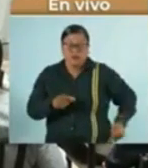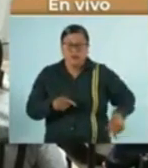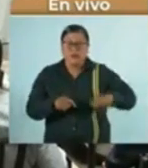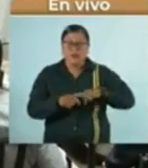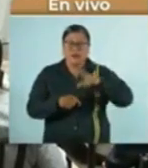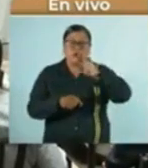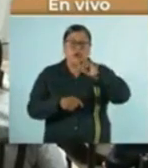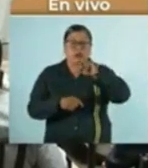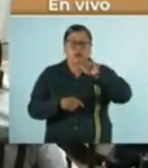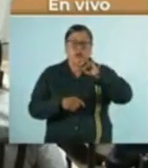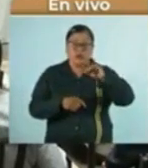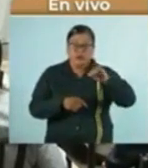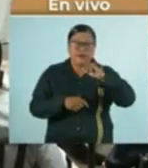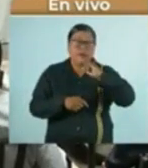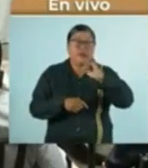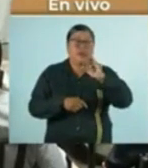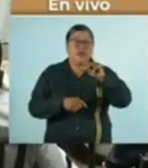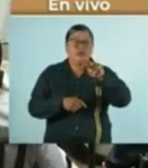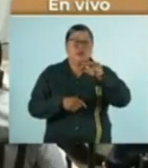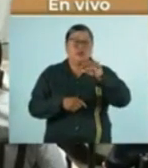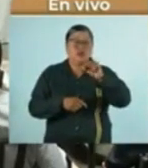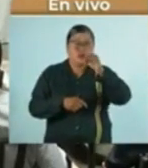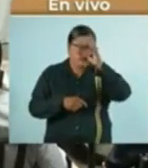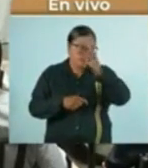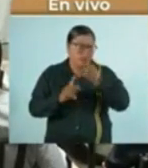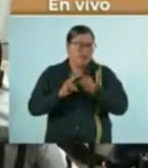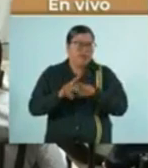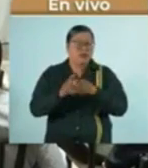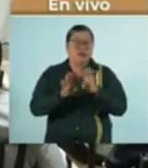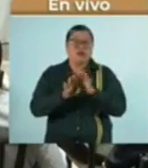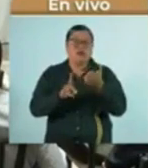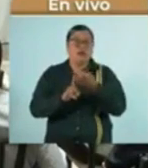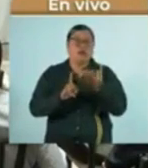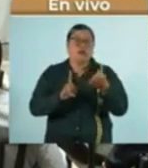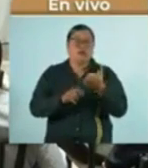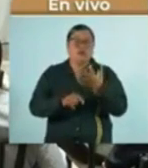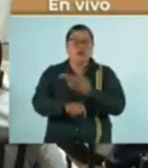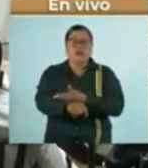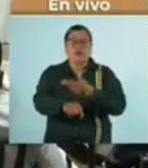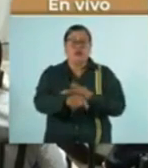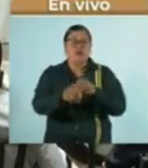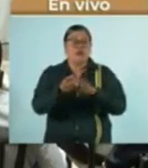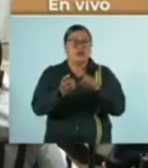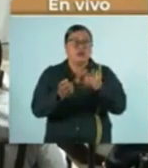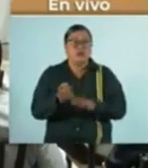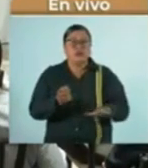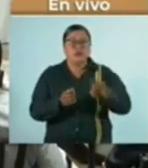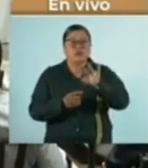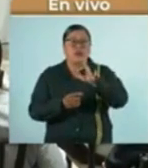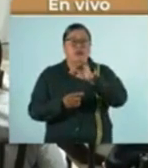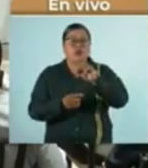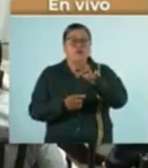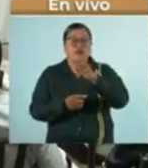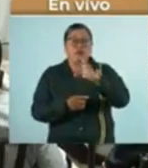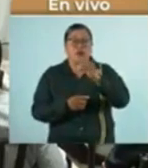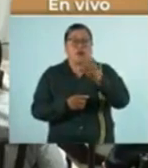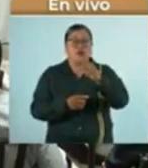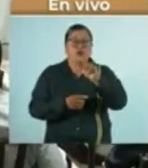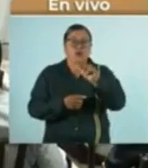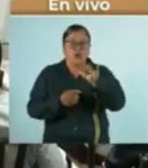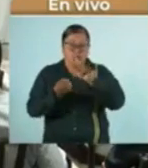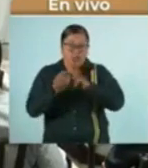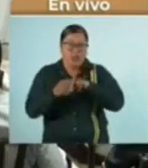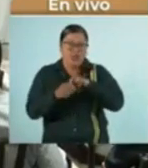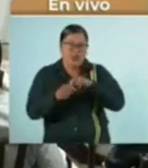CONAM y el INSUS para el proceso de ordenamiento y regularización de la zona rural de Bajos de Coyula y el Arenal en